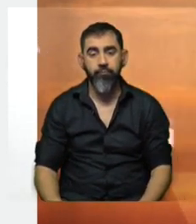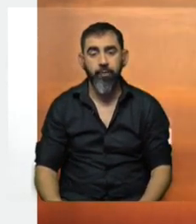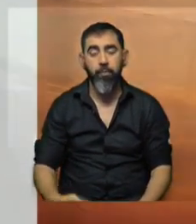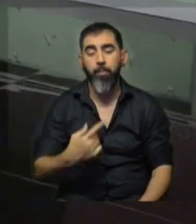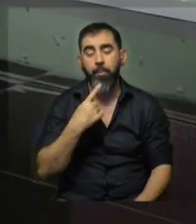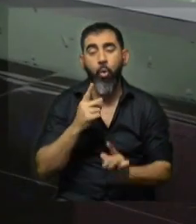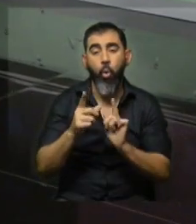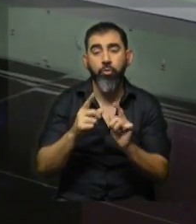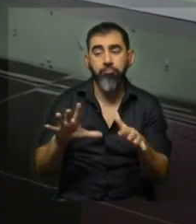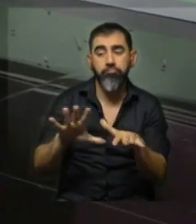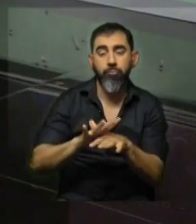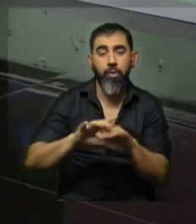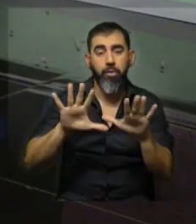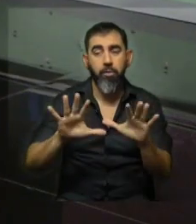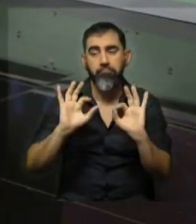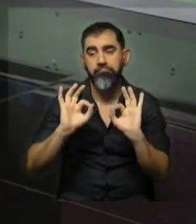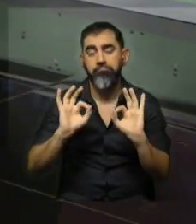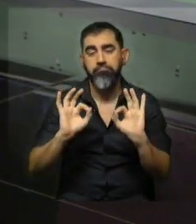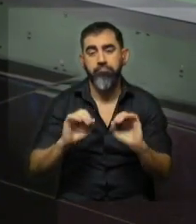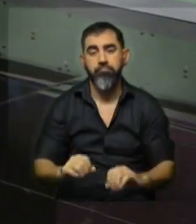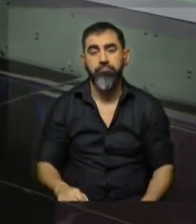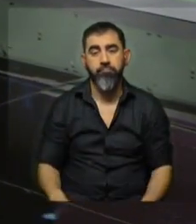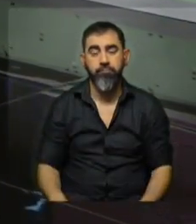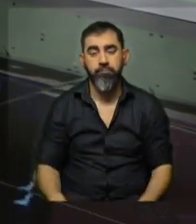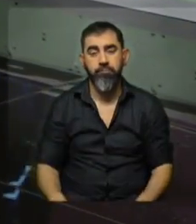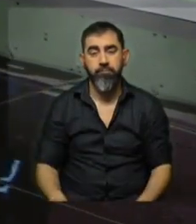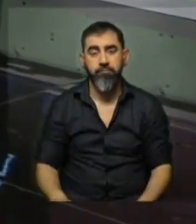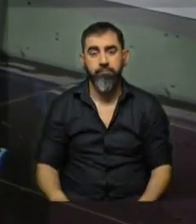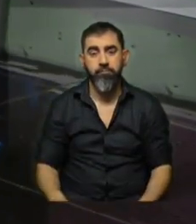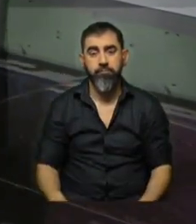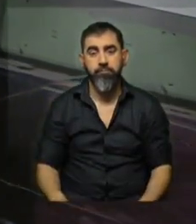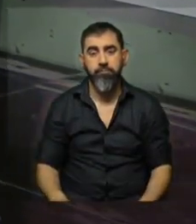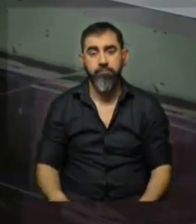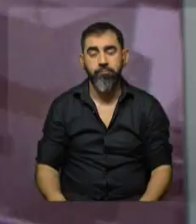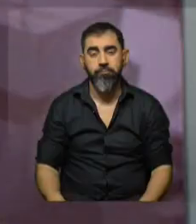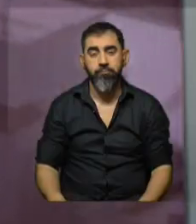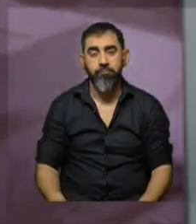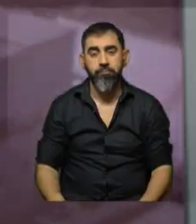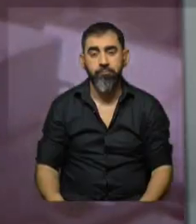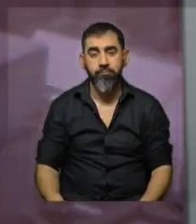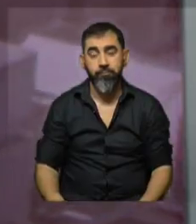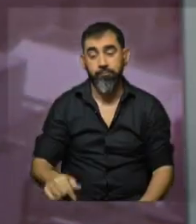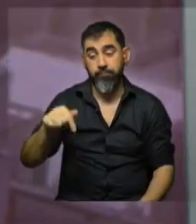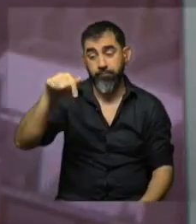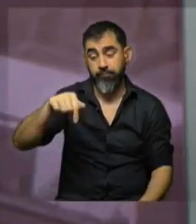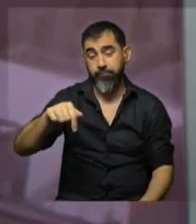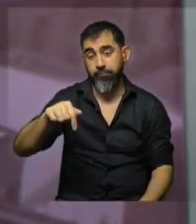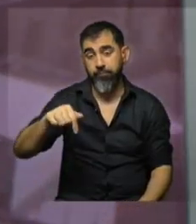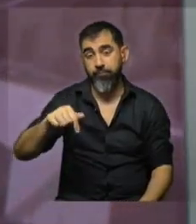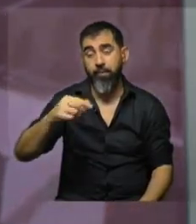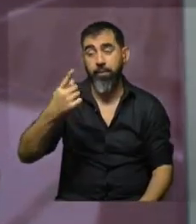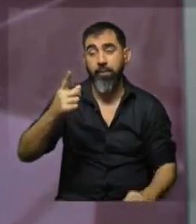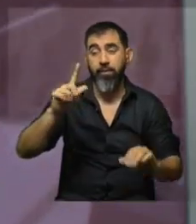embocás a 10, mirá que podés tener un error bárbaro, no es solamente... Pero aparte si le embocás... Mi interés es periodístico. Estando acá... Con